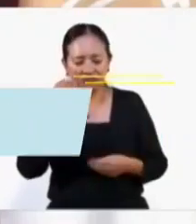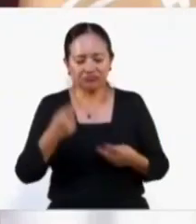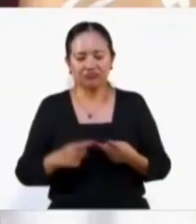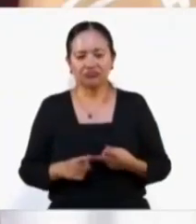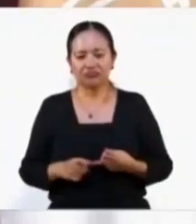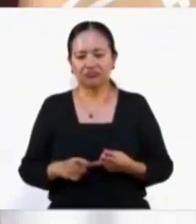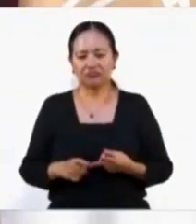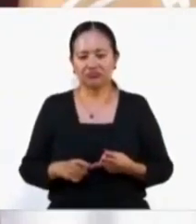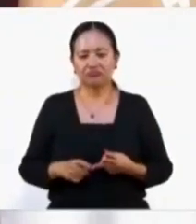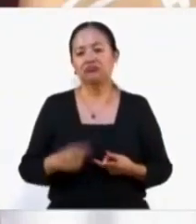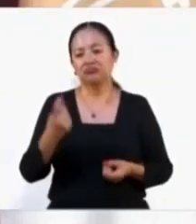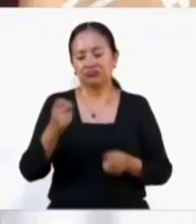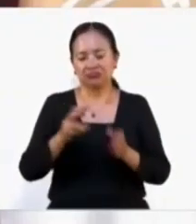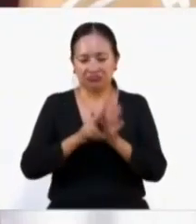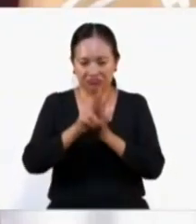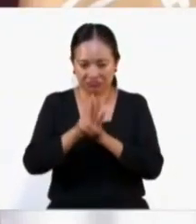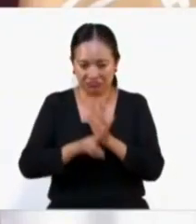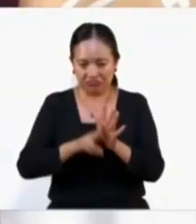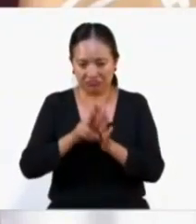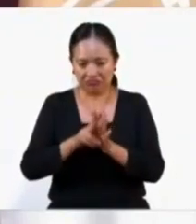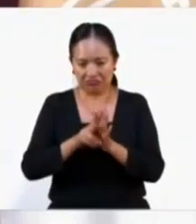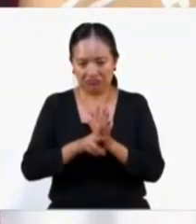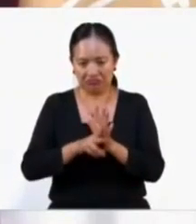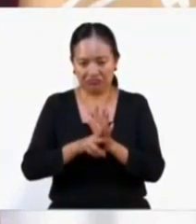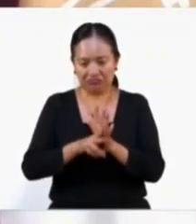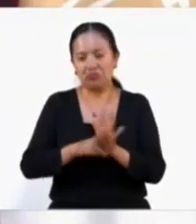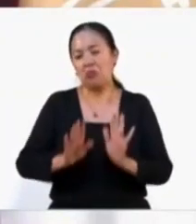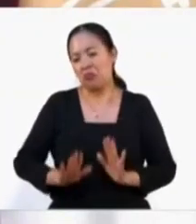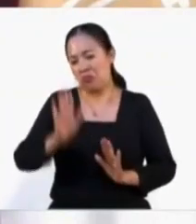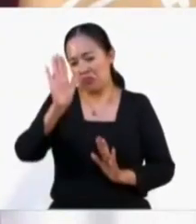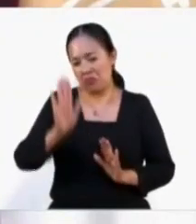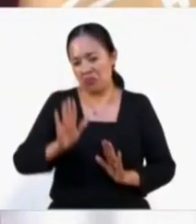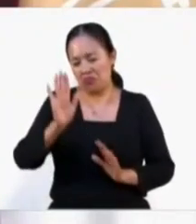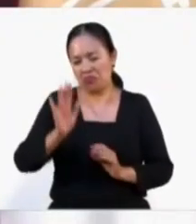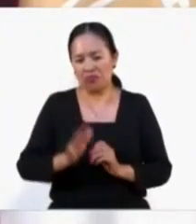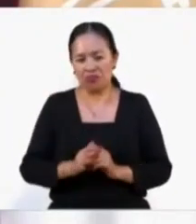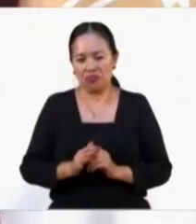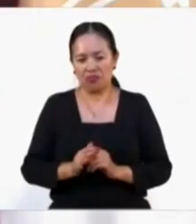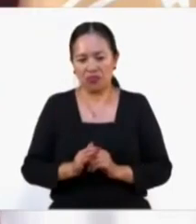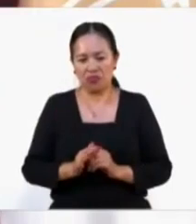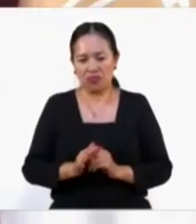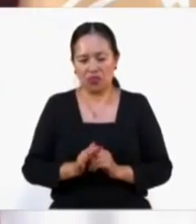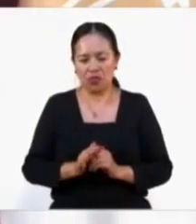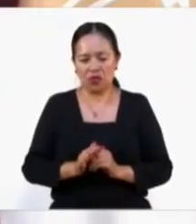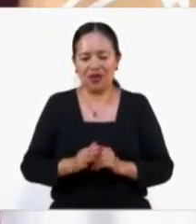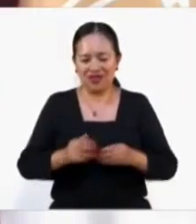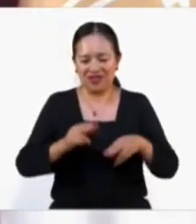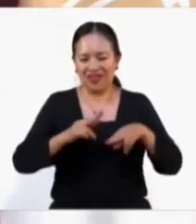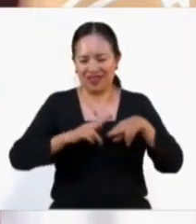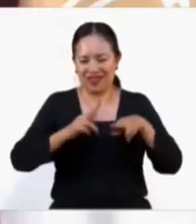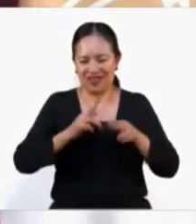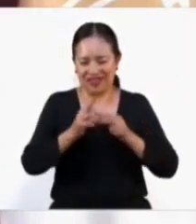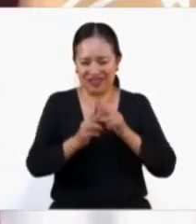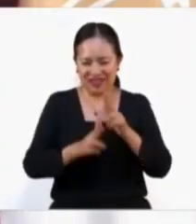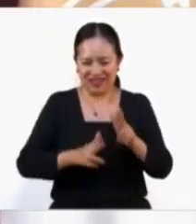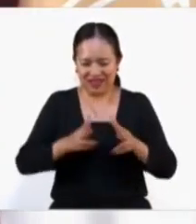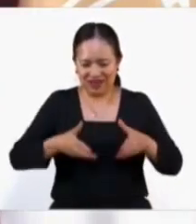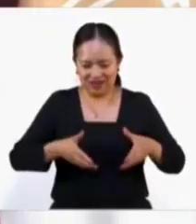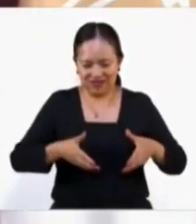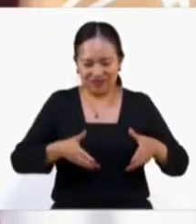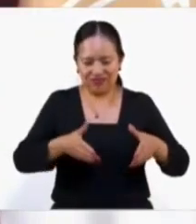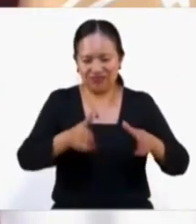De acuerdo con los videos, en efecto, parece que llega una persona y justo cuando el tren se